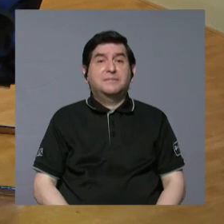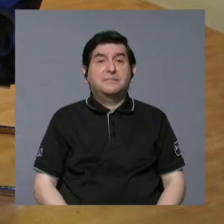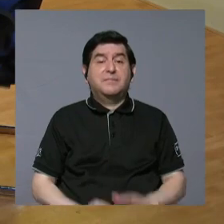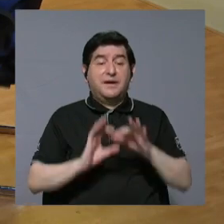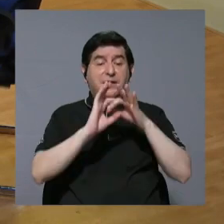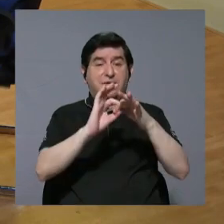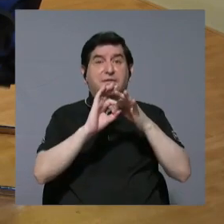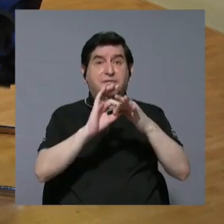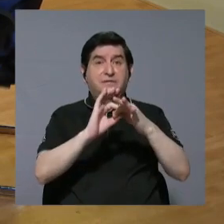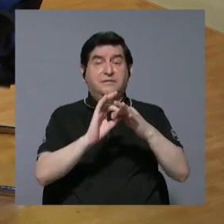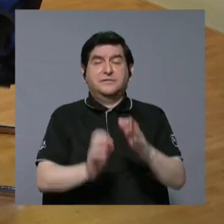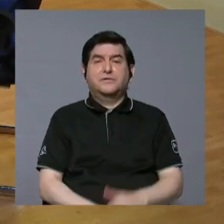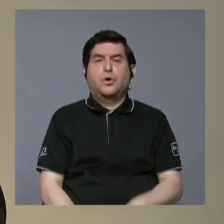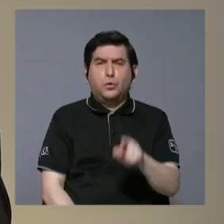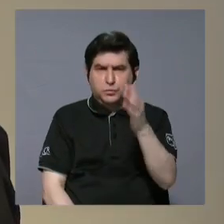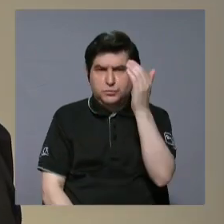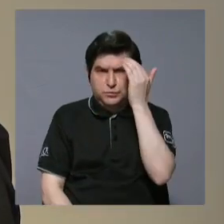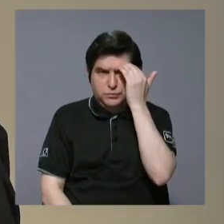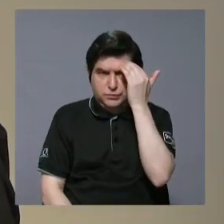la psicología, que bueno, vos sabés,